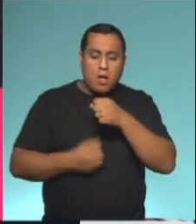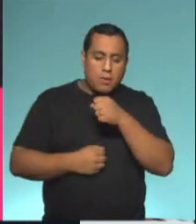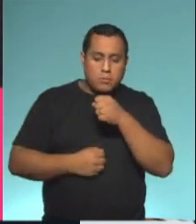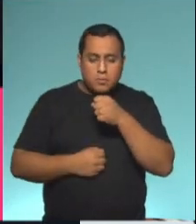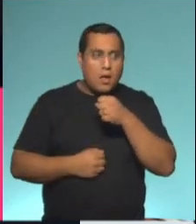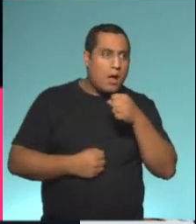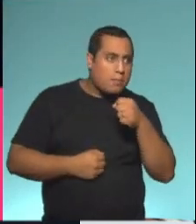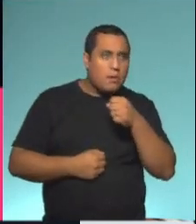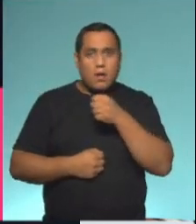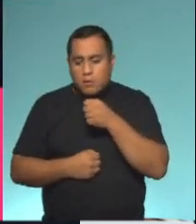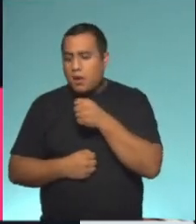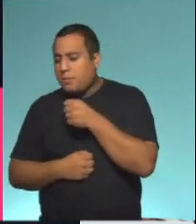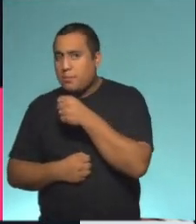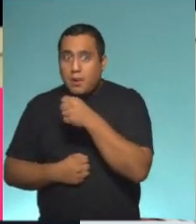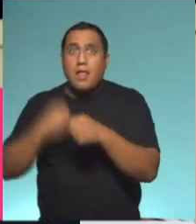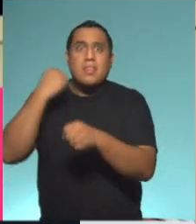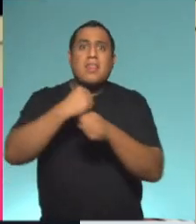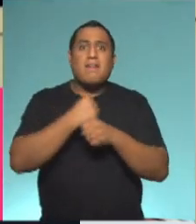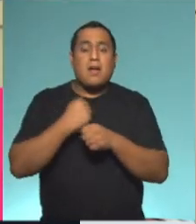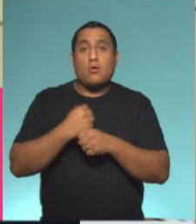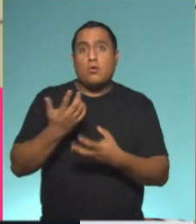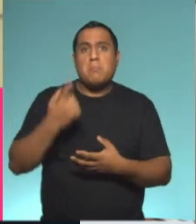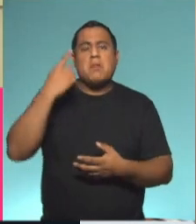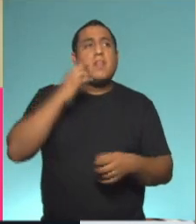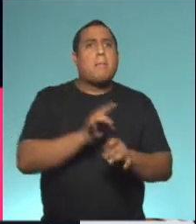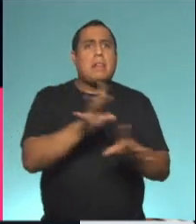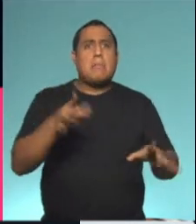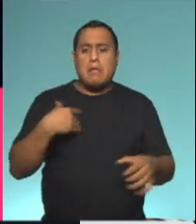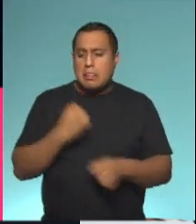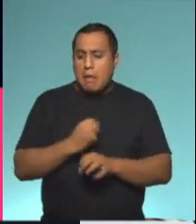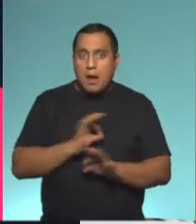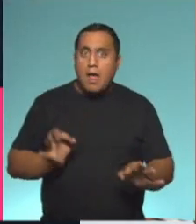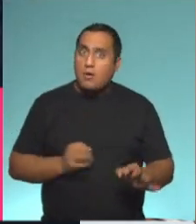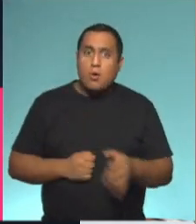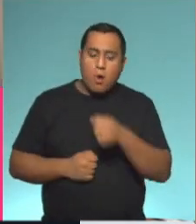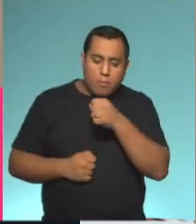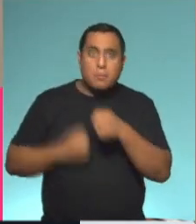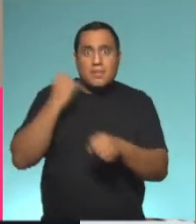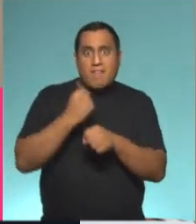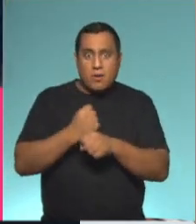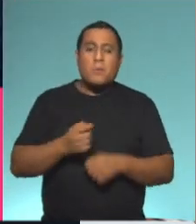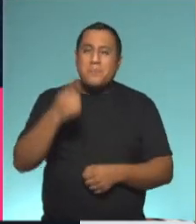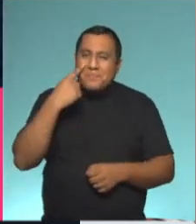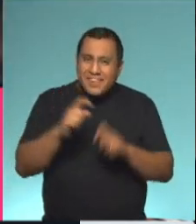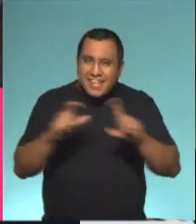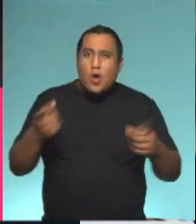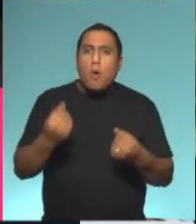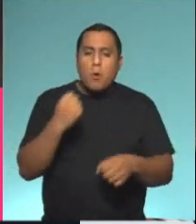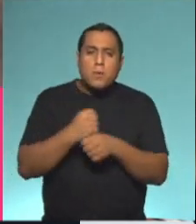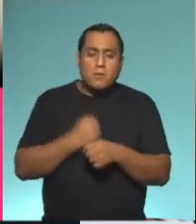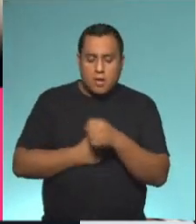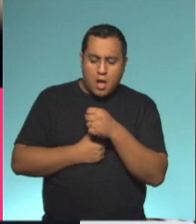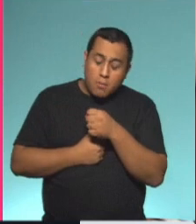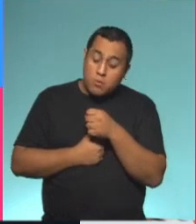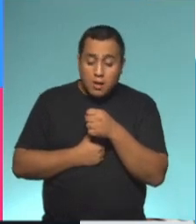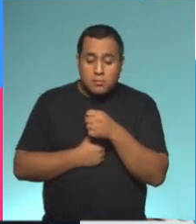actividad y no se pierde la pandemia, ¿no? Acá mientras charlamos estamos viendo imágenes de cómo lo hacen, cómo lo producen,